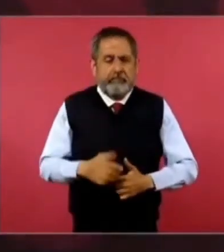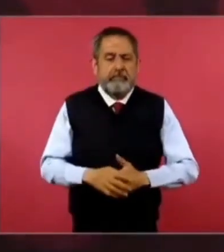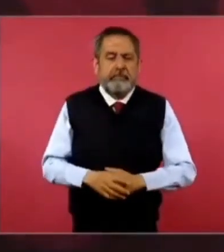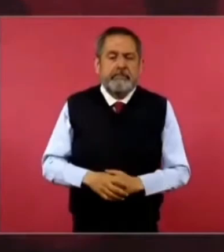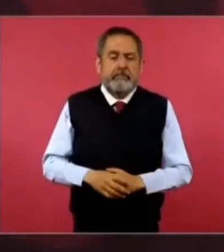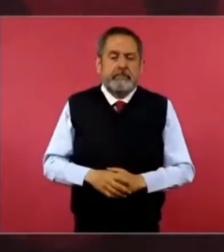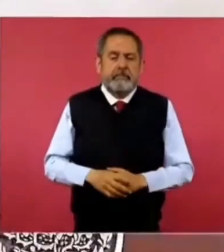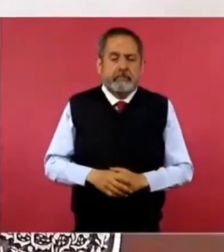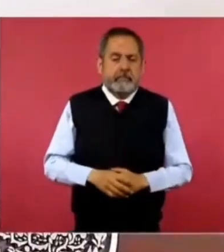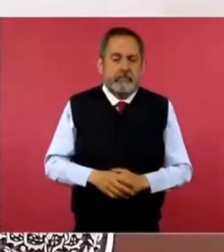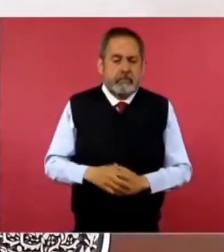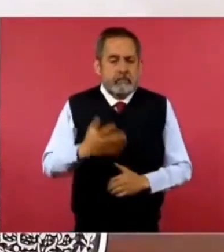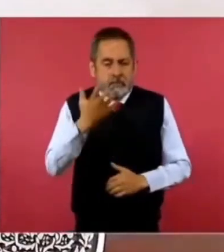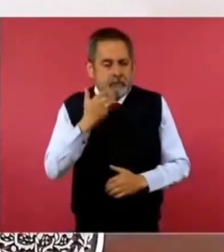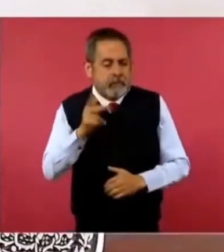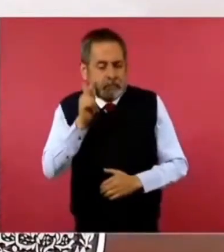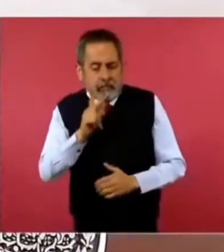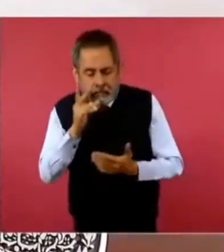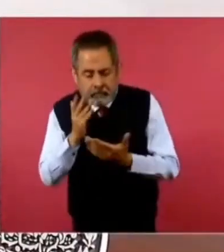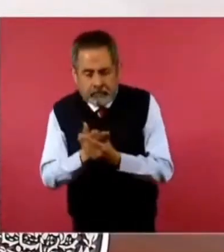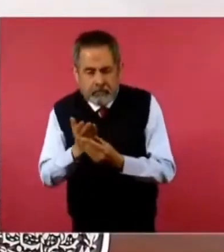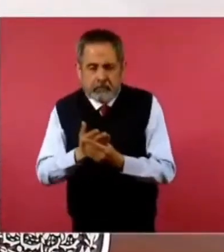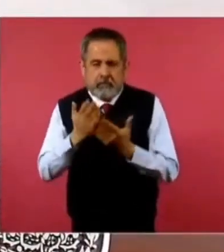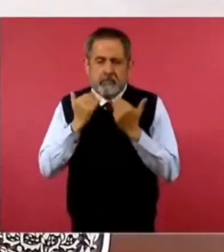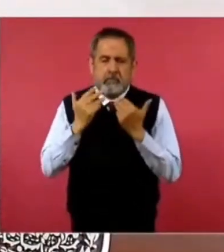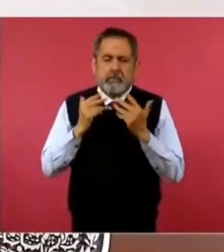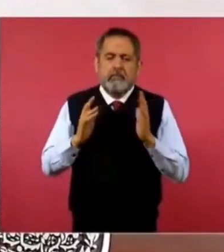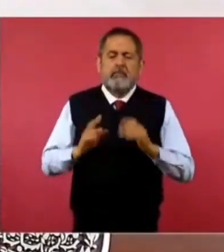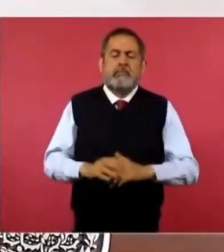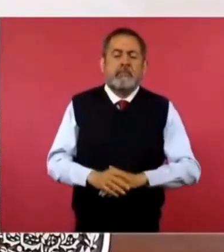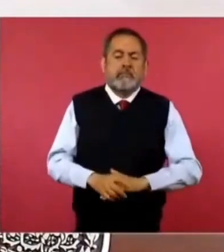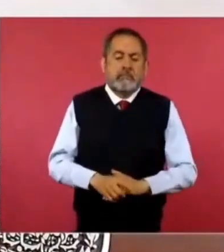No tengo yo pruebas.